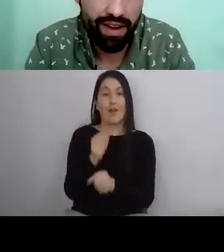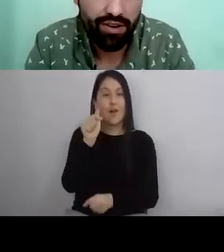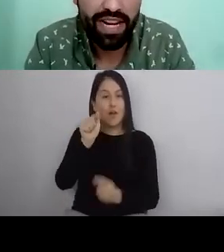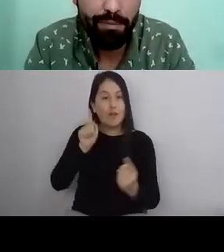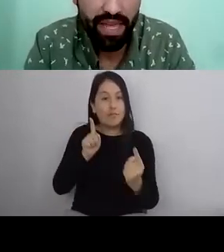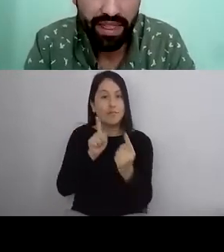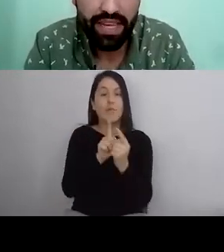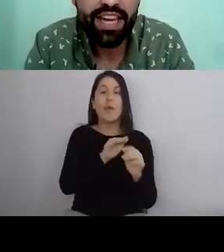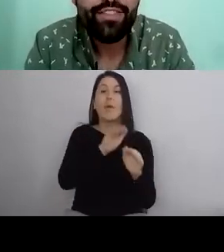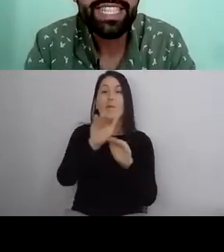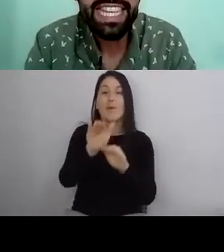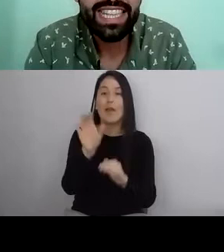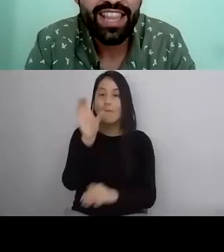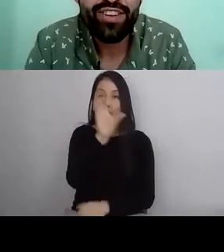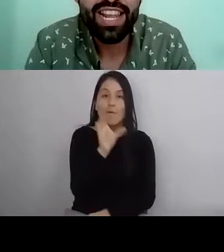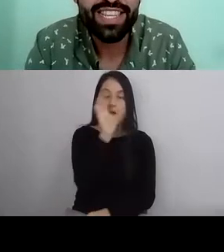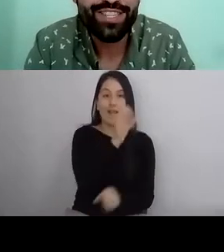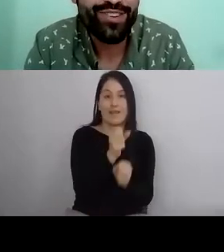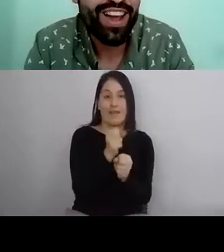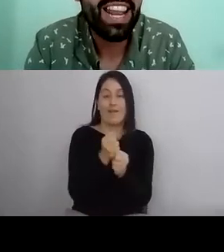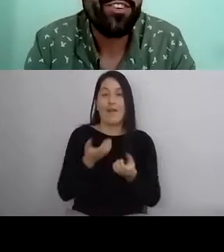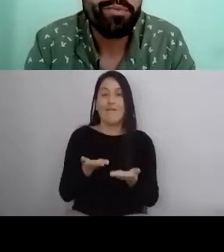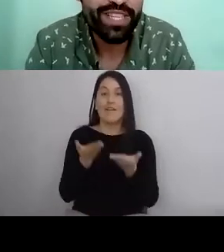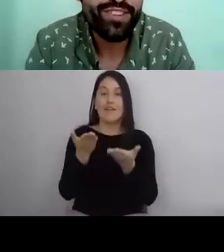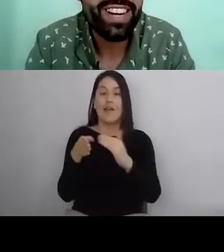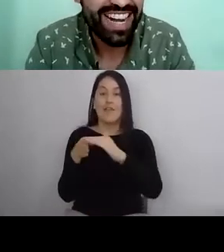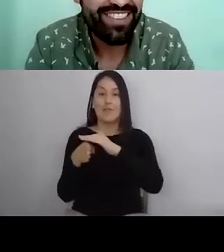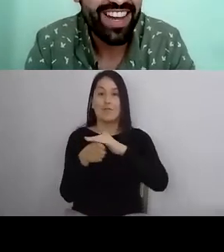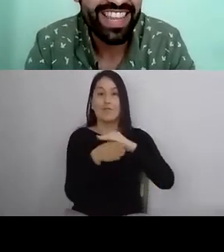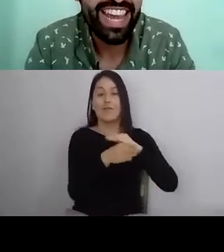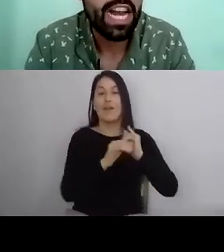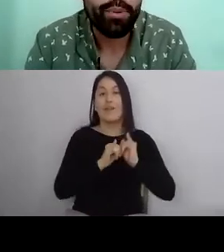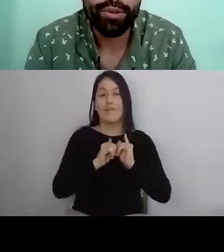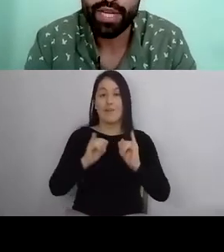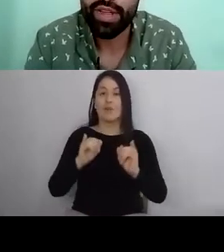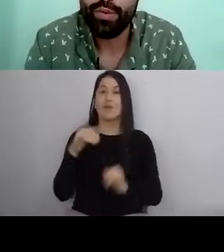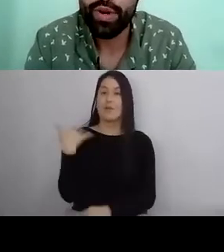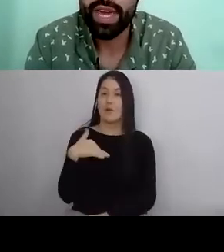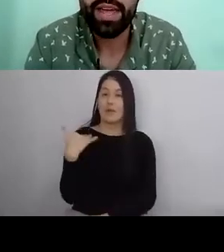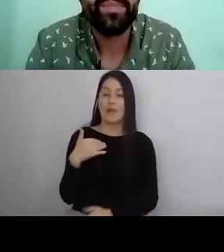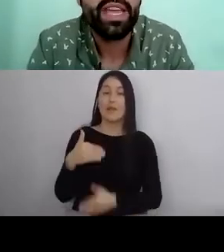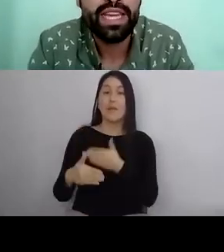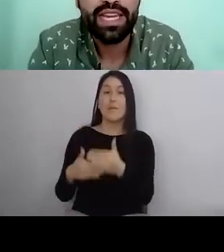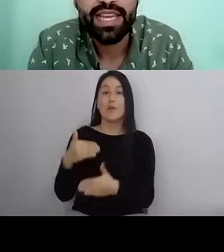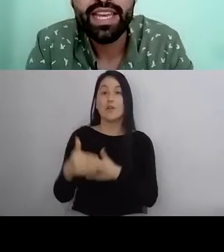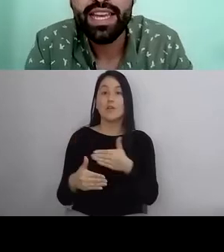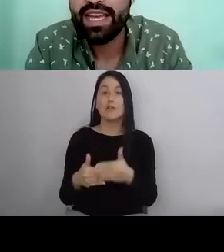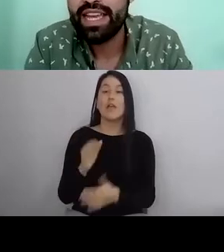de trabajo, claramente, facilitando el acceso a la información relevante en el proceso de búsqueda.